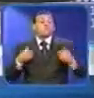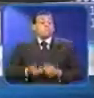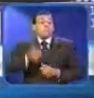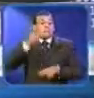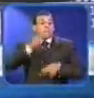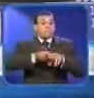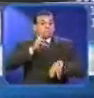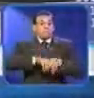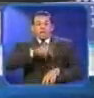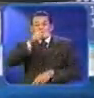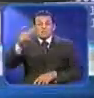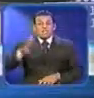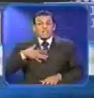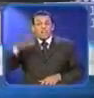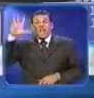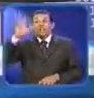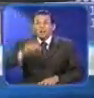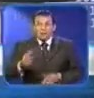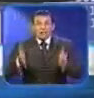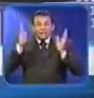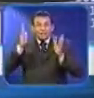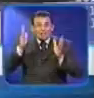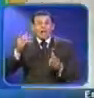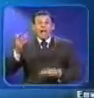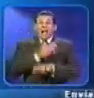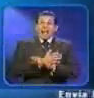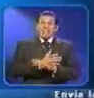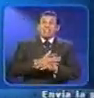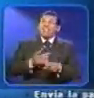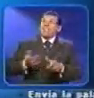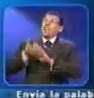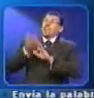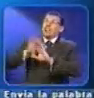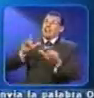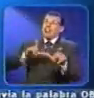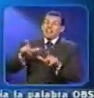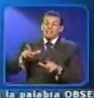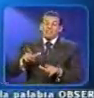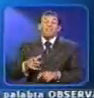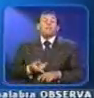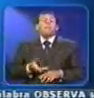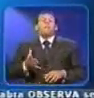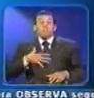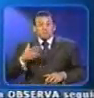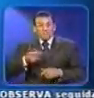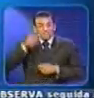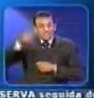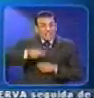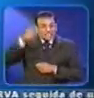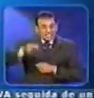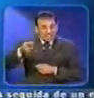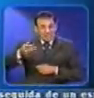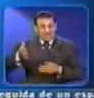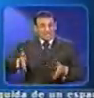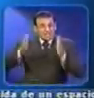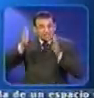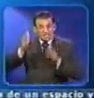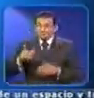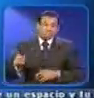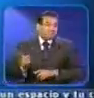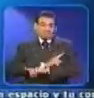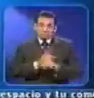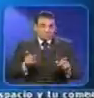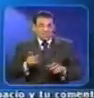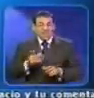tienen planes de comprar una vivienda en preventa. Número 1. La posibilidad de financiar la compra de un inmueble, es decir,